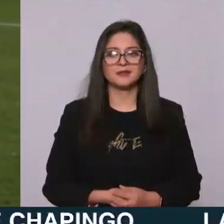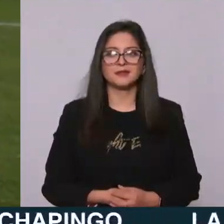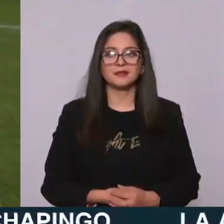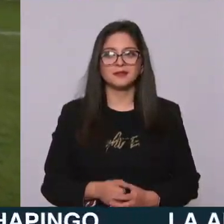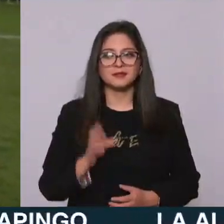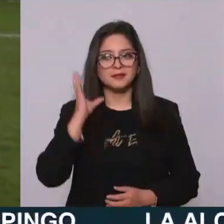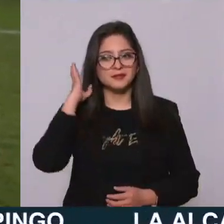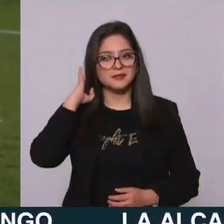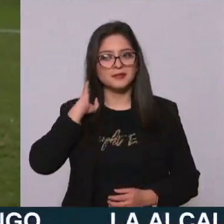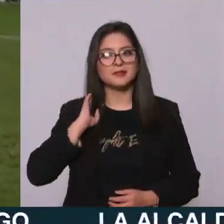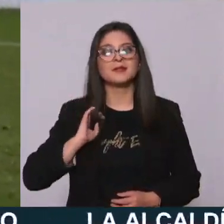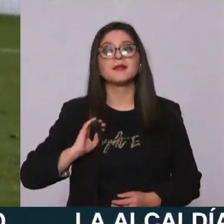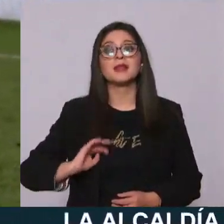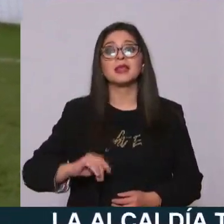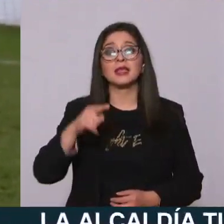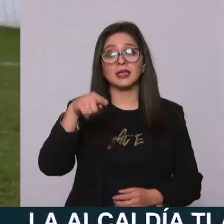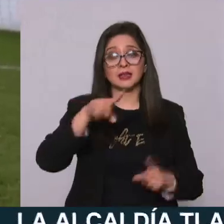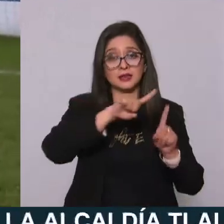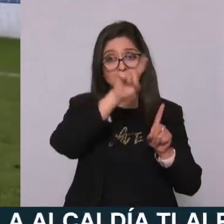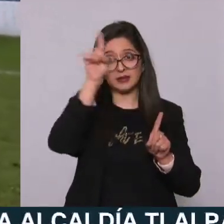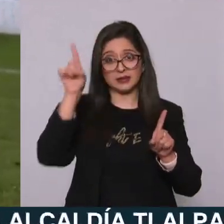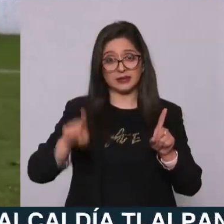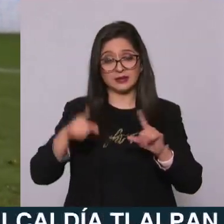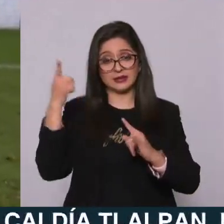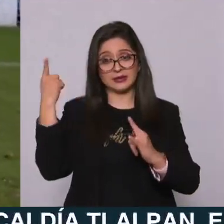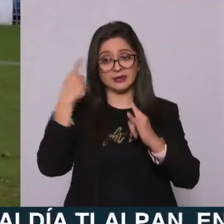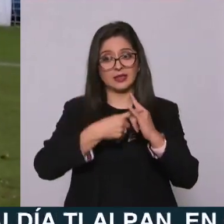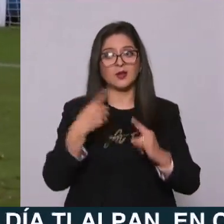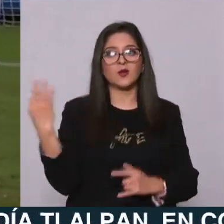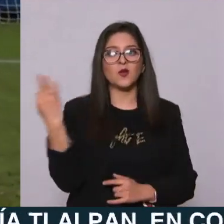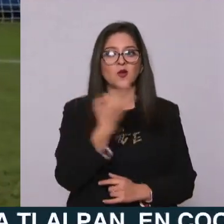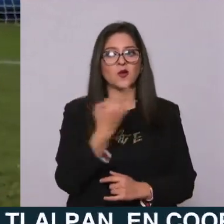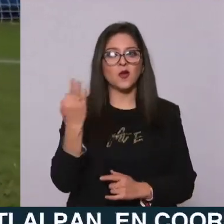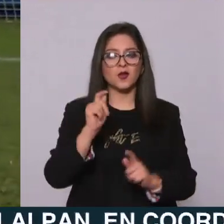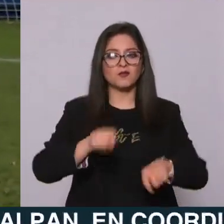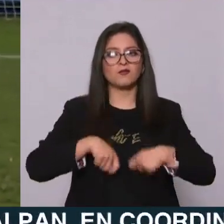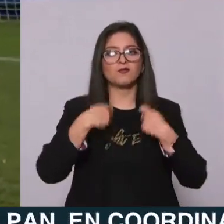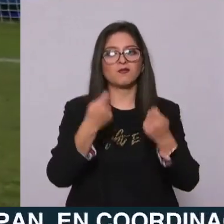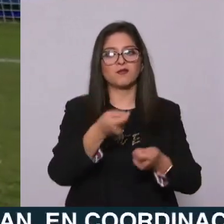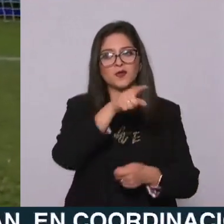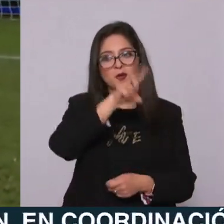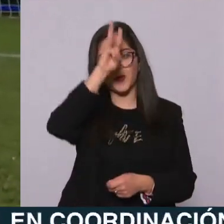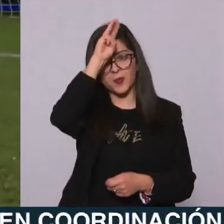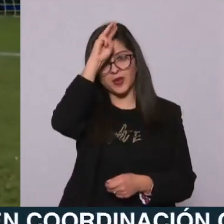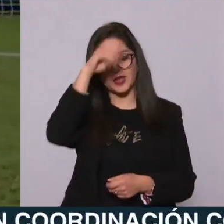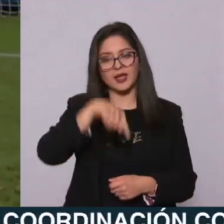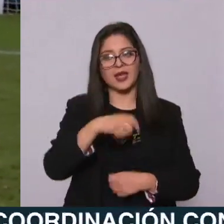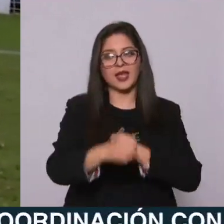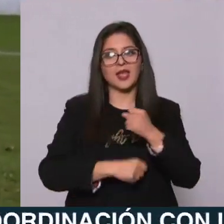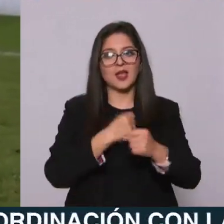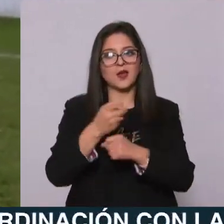En este arco, Banjoni anotó el gol que le dio el campeonato a Monterrey de esta Apertura